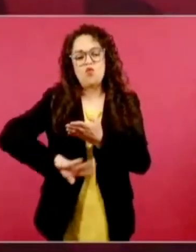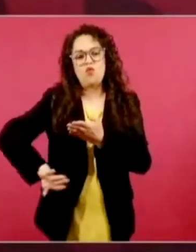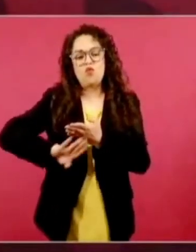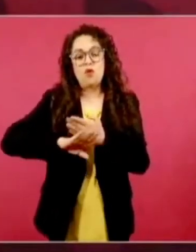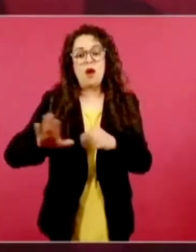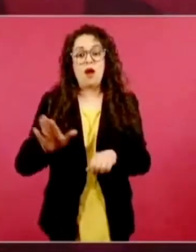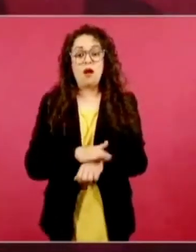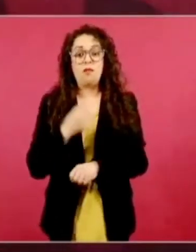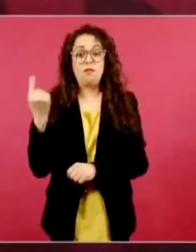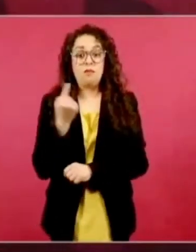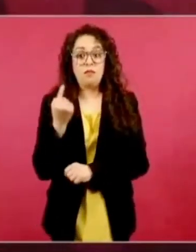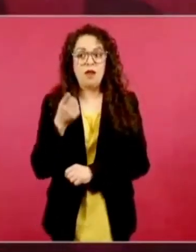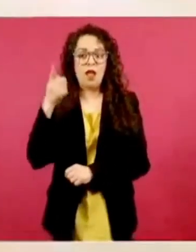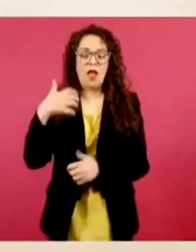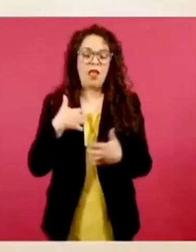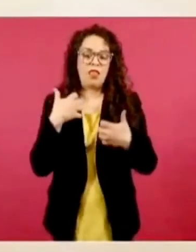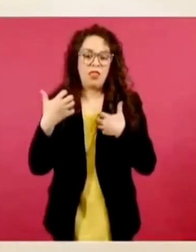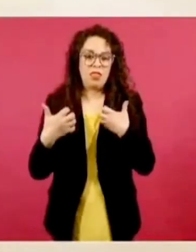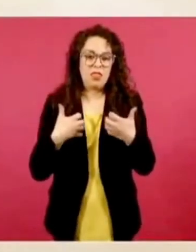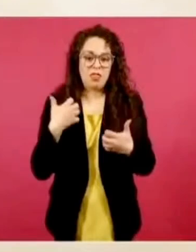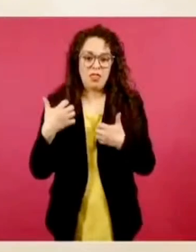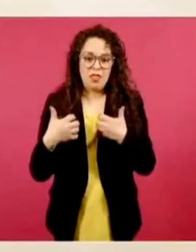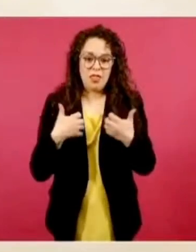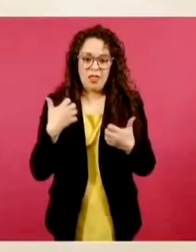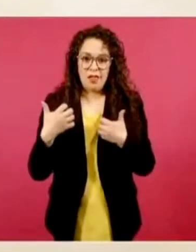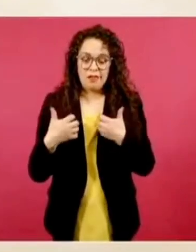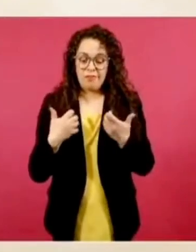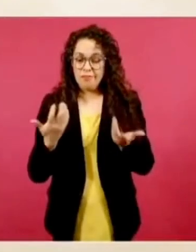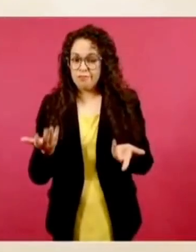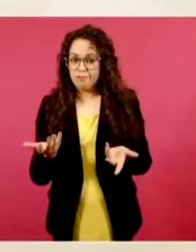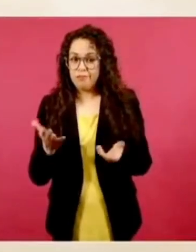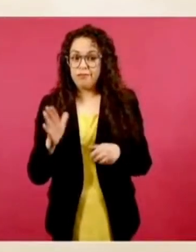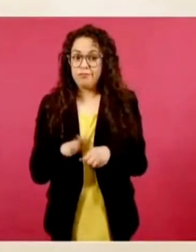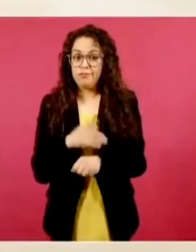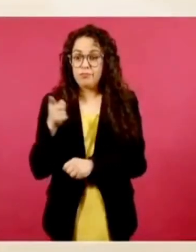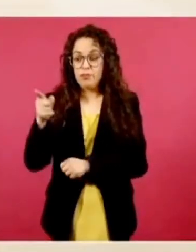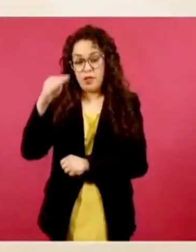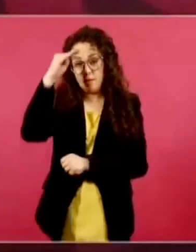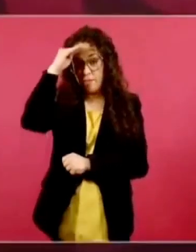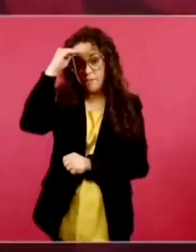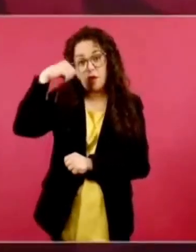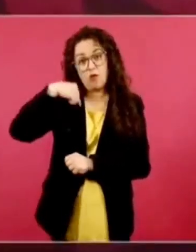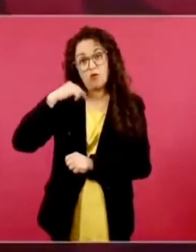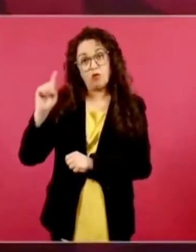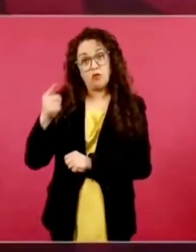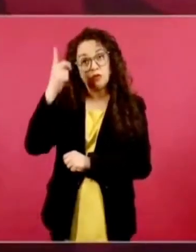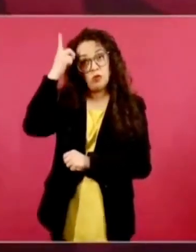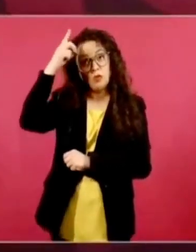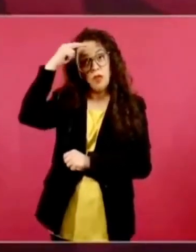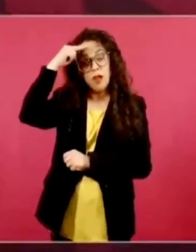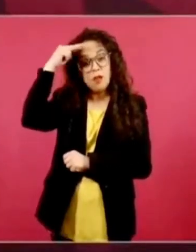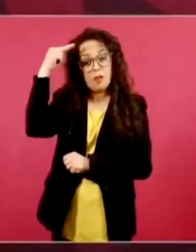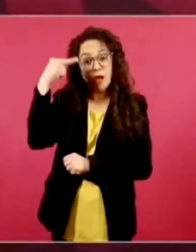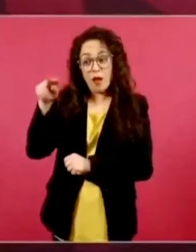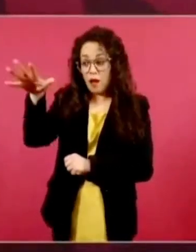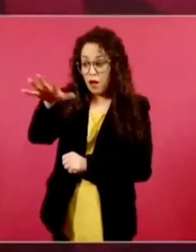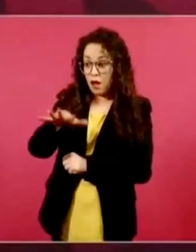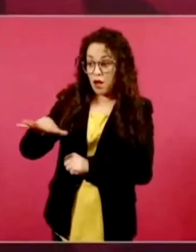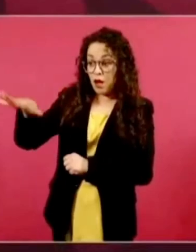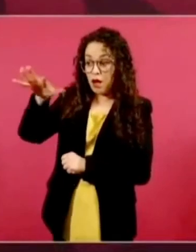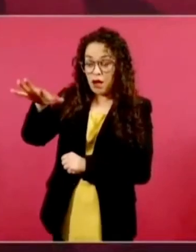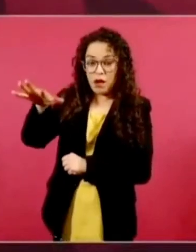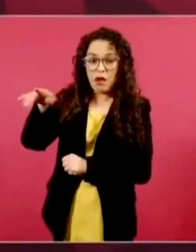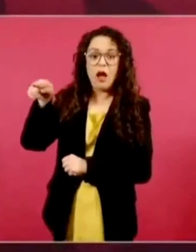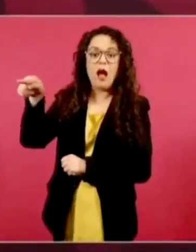gustan a los que se sentían dueños de México, ¿no? Se acabó la corrupción,